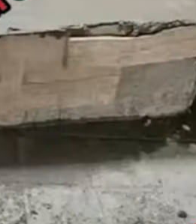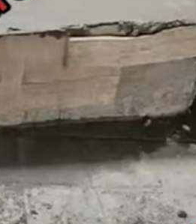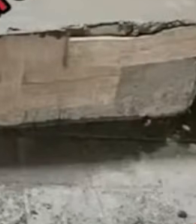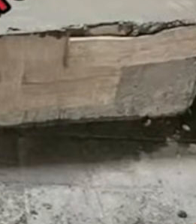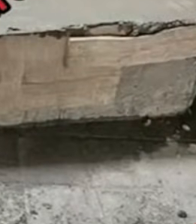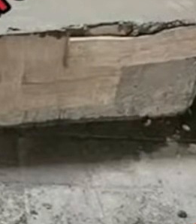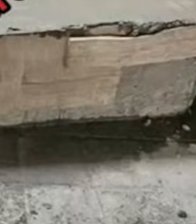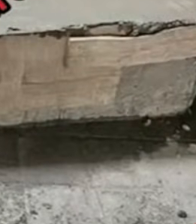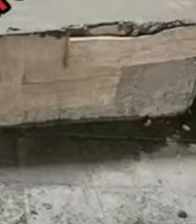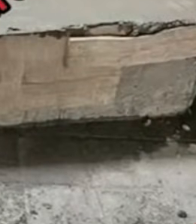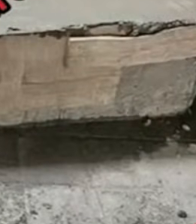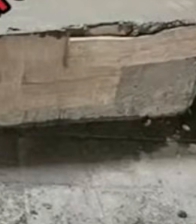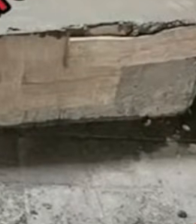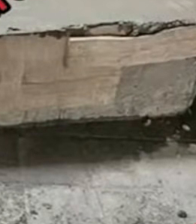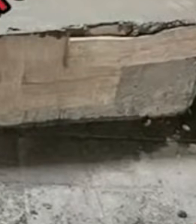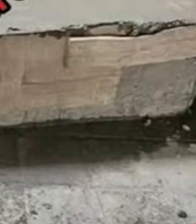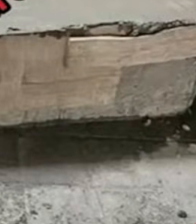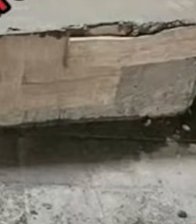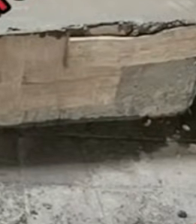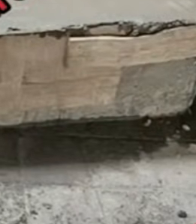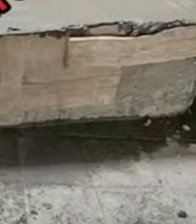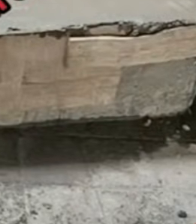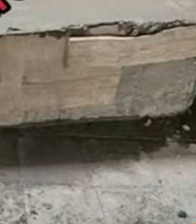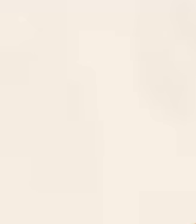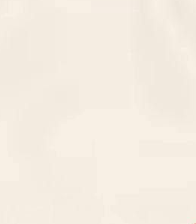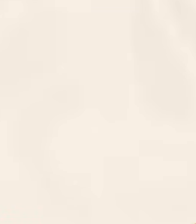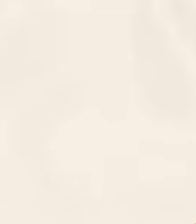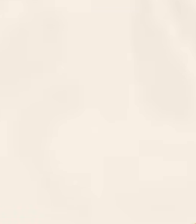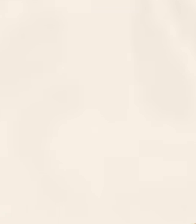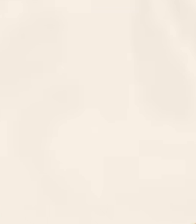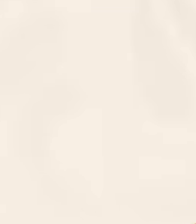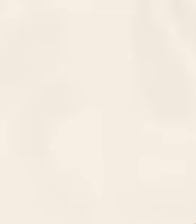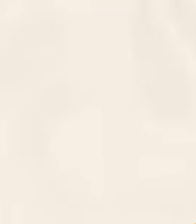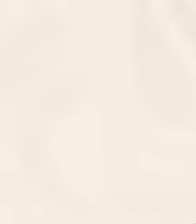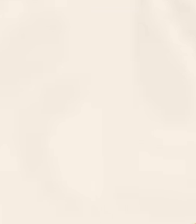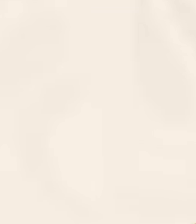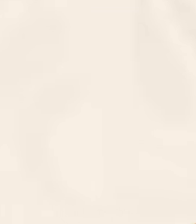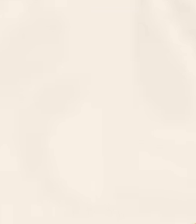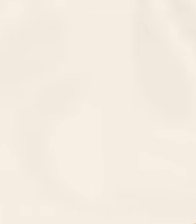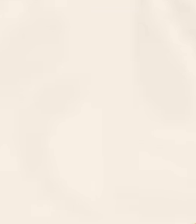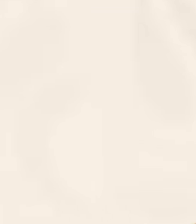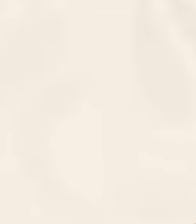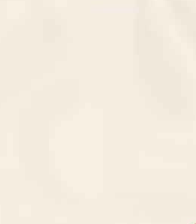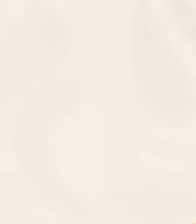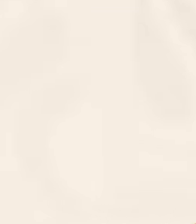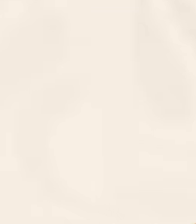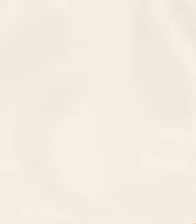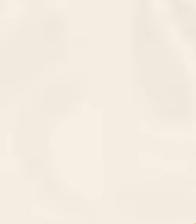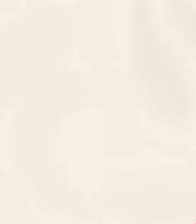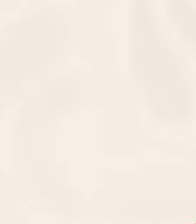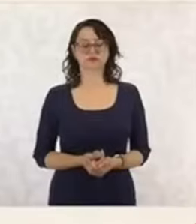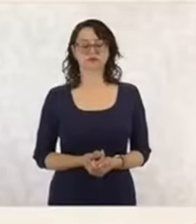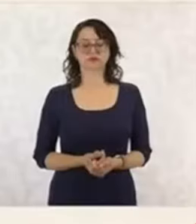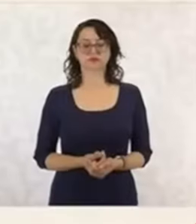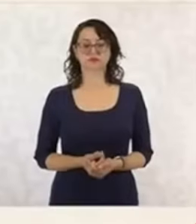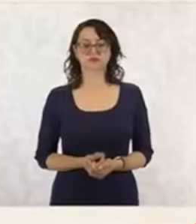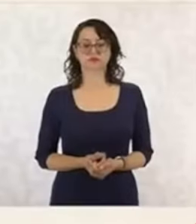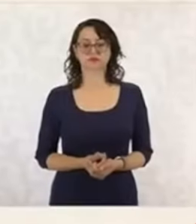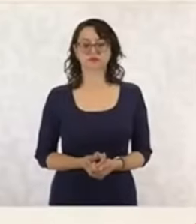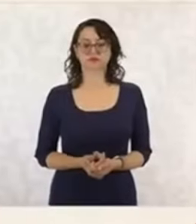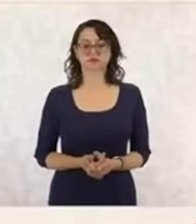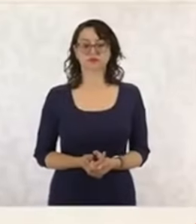Ahí está cegado el pozo. Pasamos a la siguiente, por favor. Bueno, ¿cuáles son las